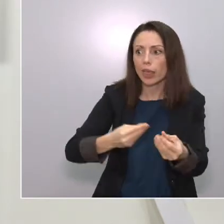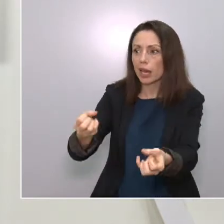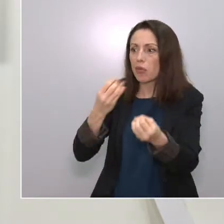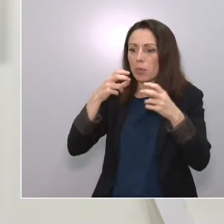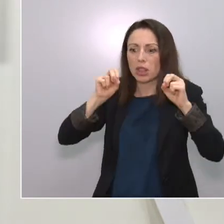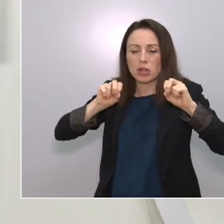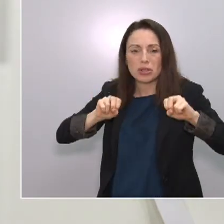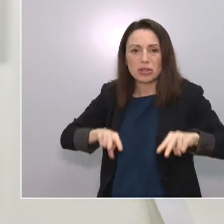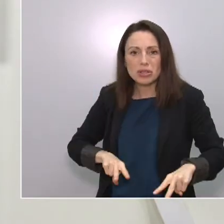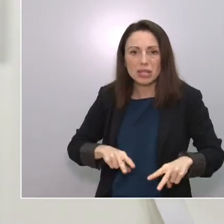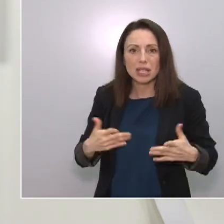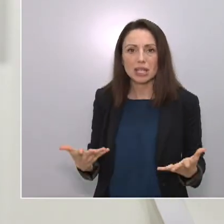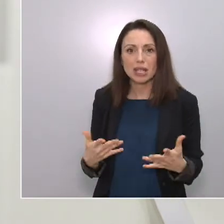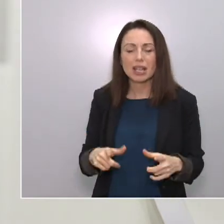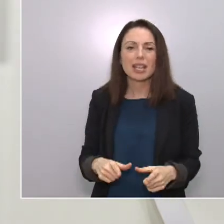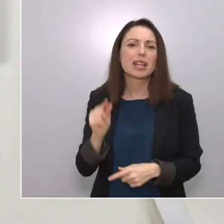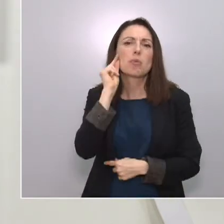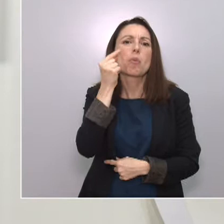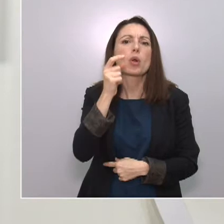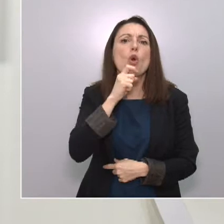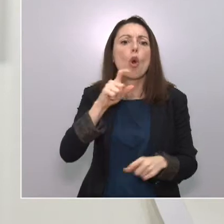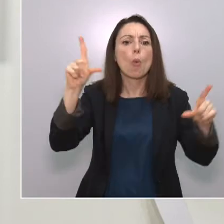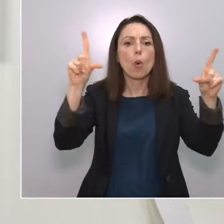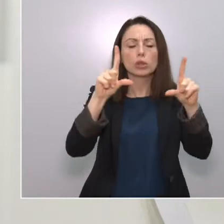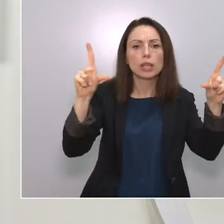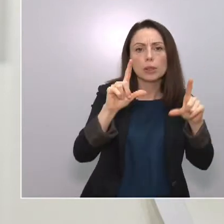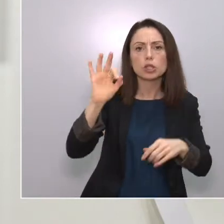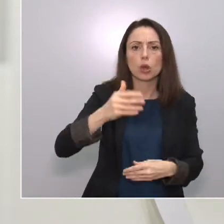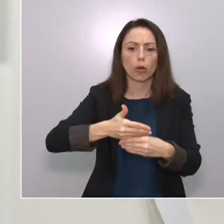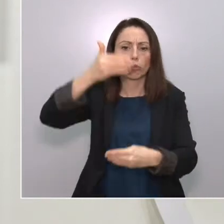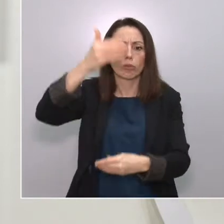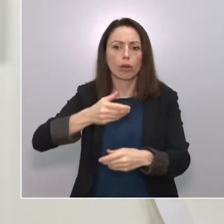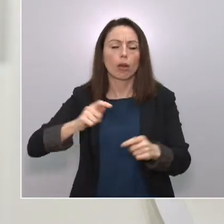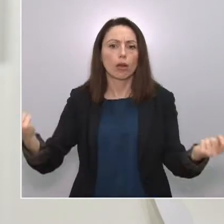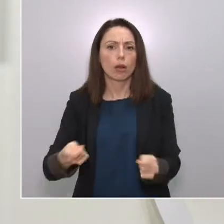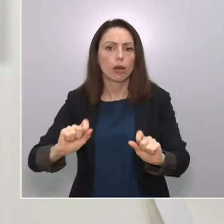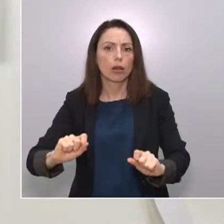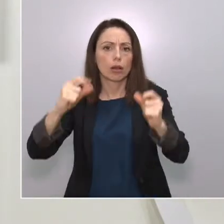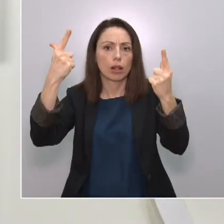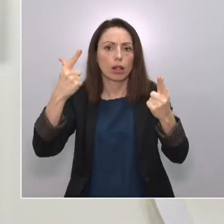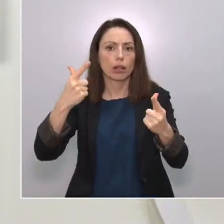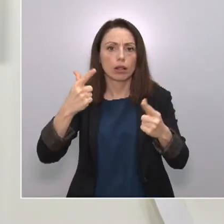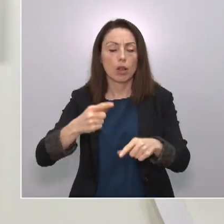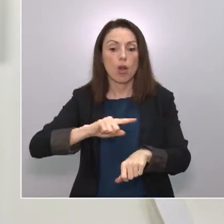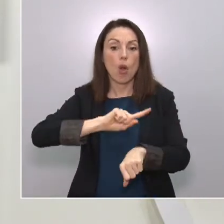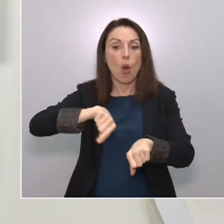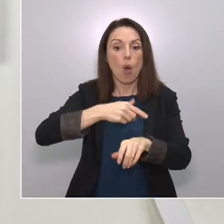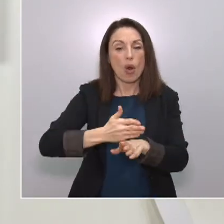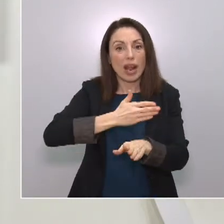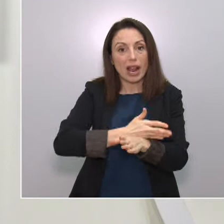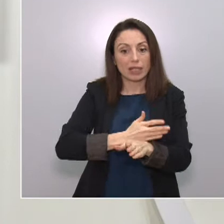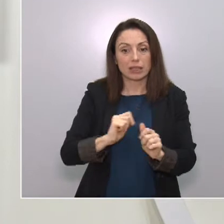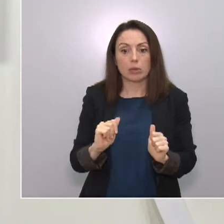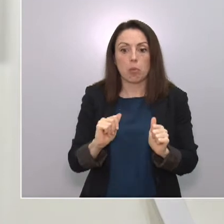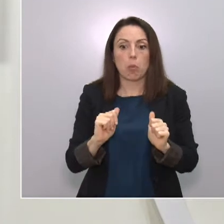y conozcan estas disposiciones por televisión o en publicaciones en el Boletín Oficial del Estado apenas unas horas antes de su entrada en